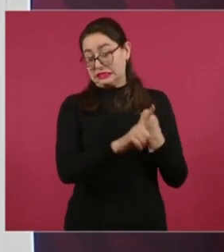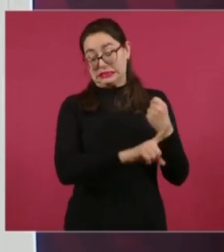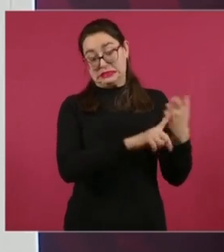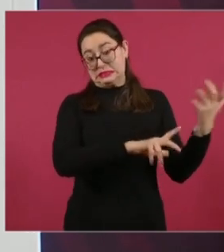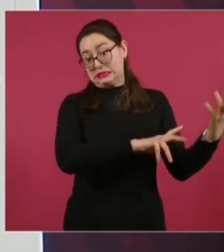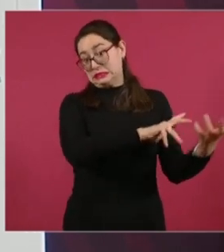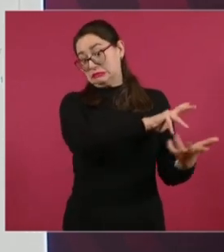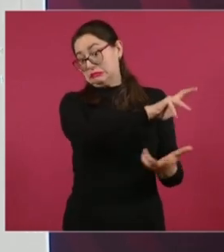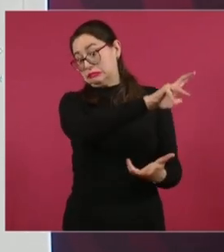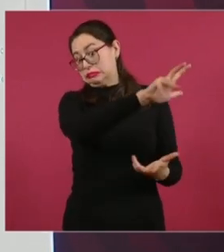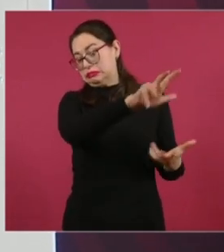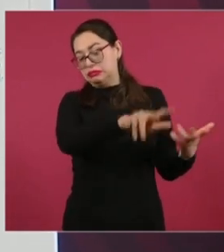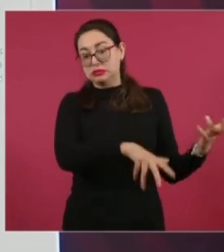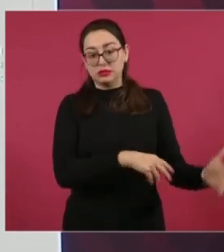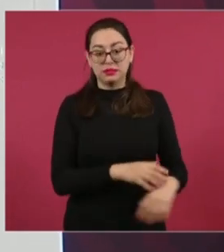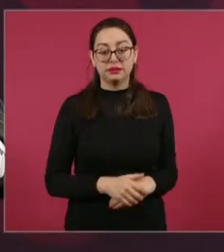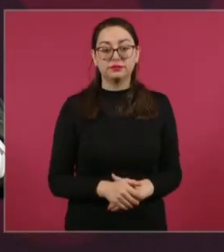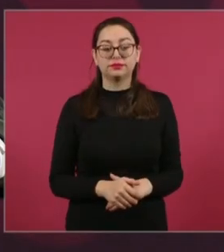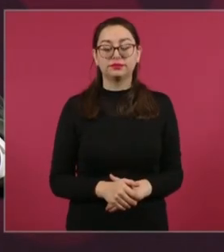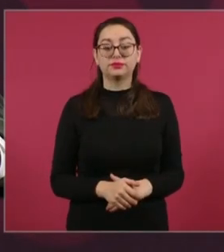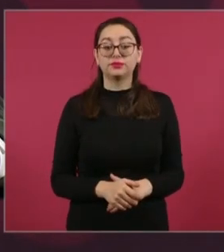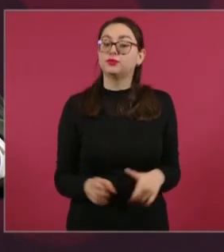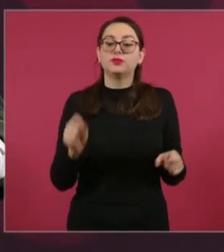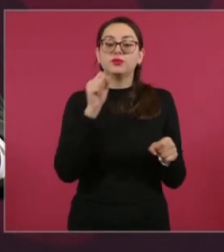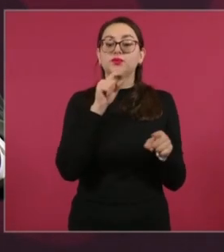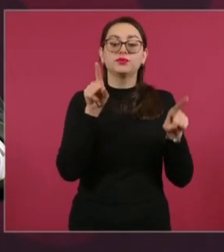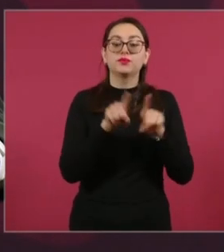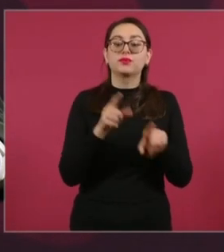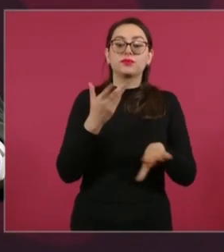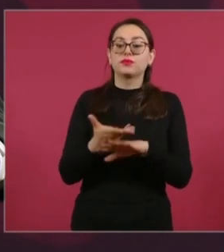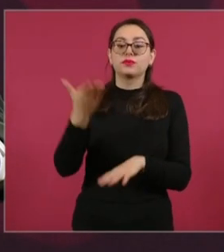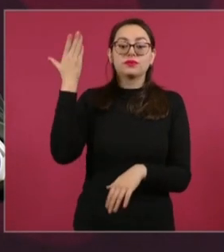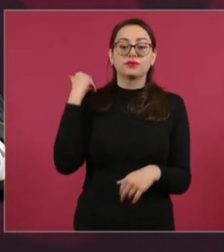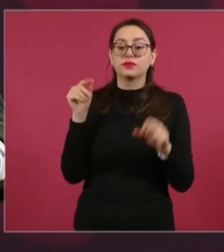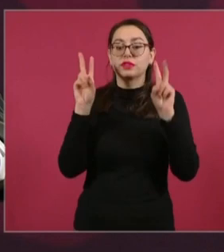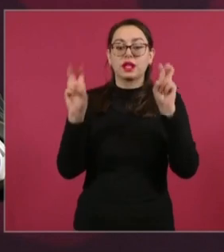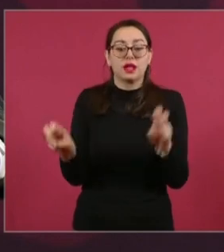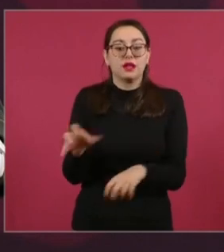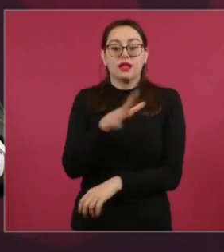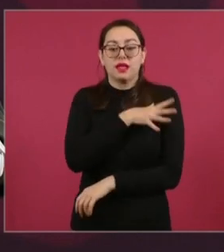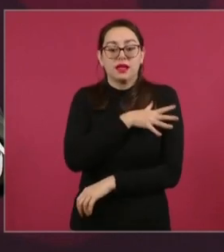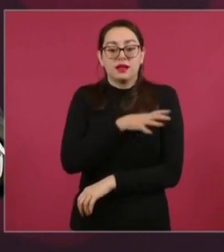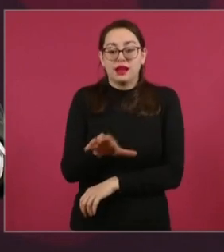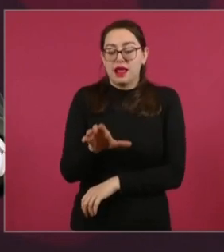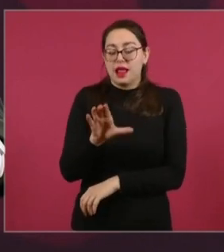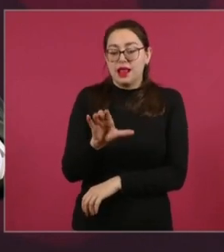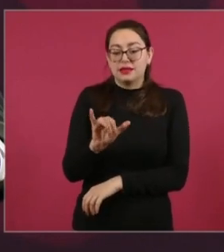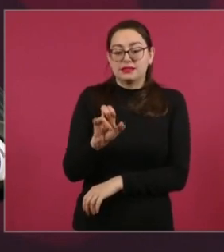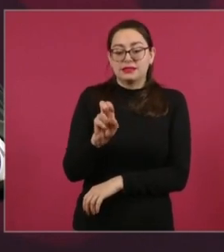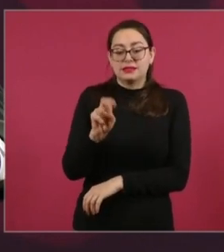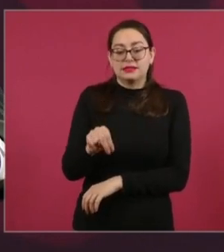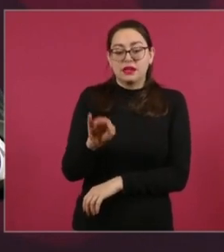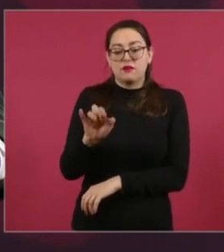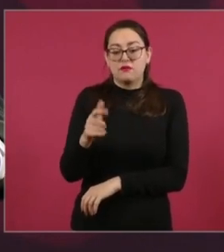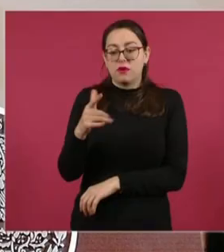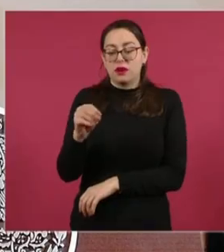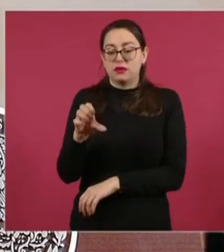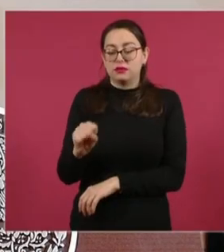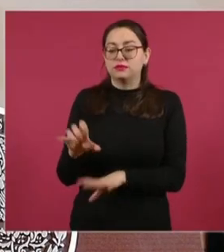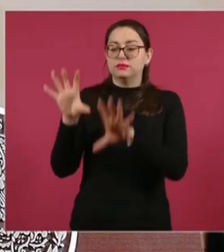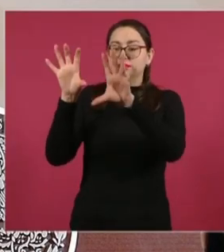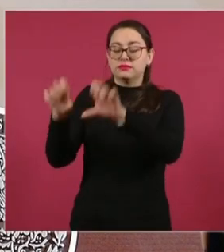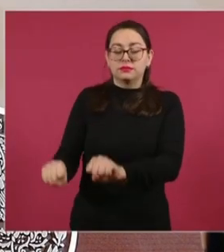del general Sinfuegos no sabía el presidente